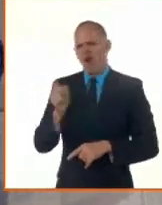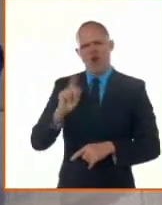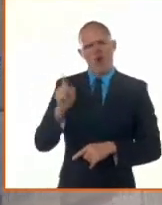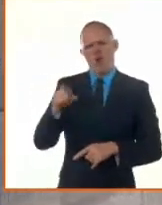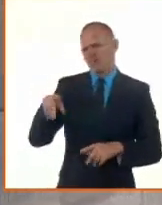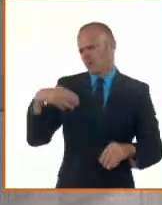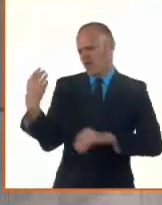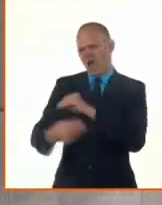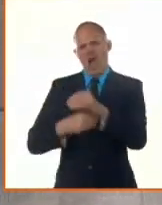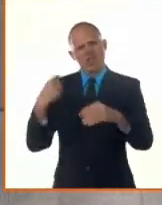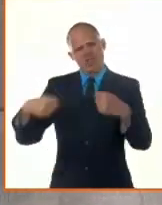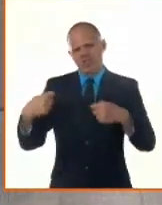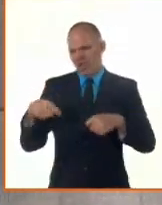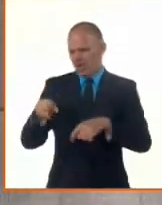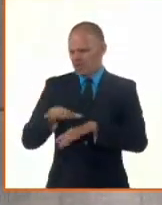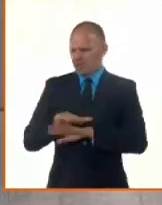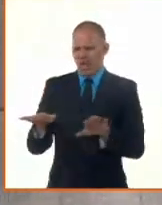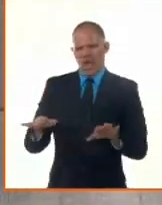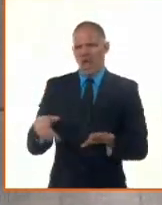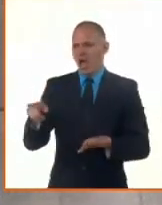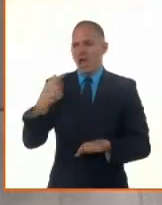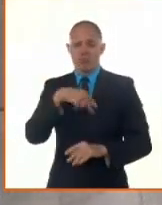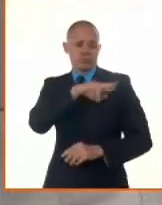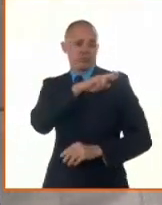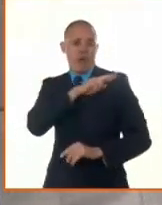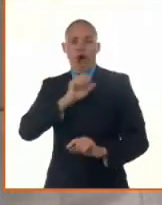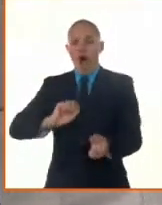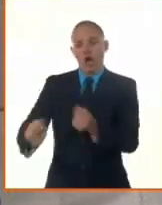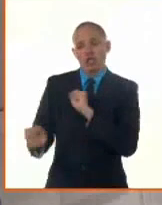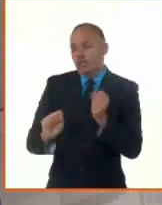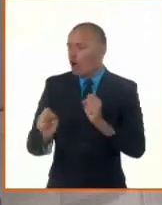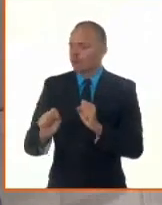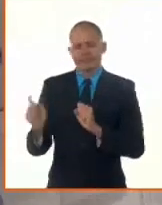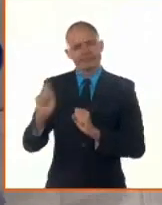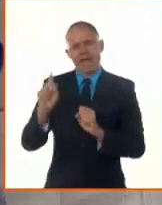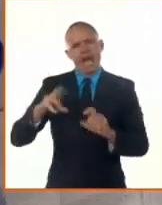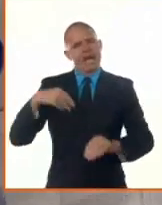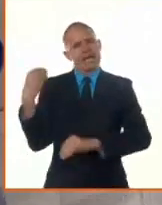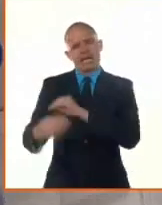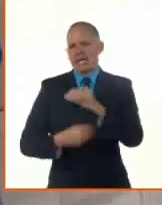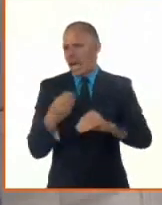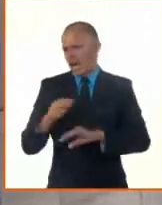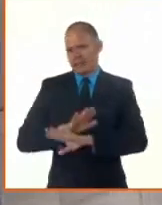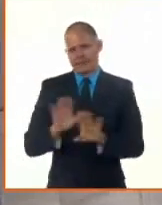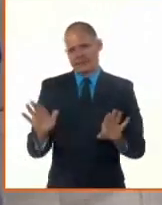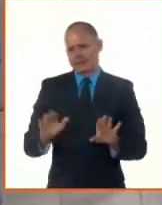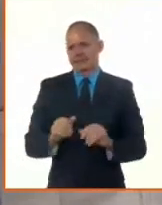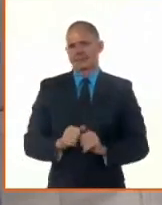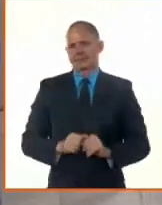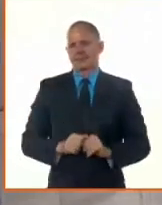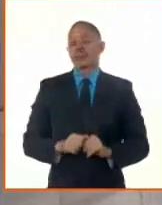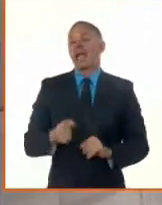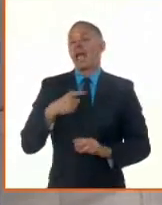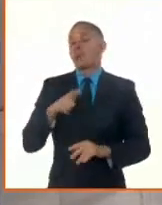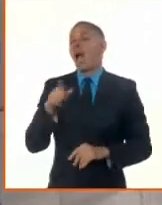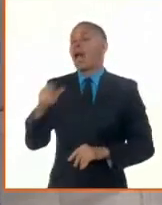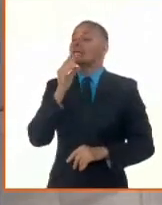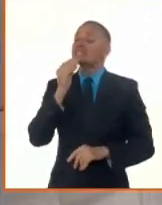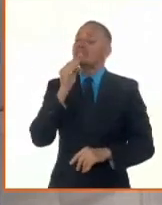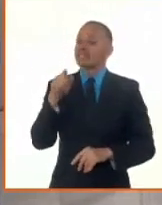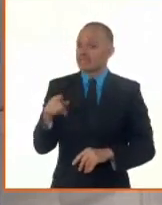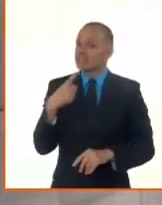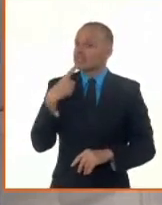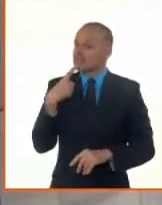los israelíes consideran que son democráticos yo leía un trabajo hace poco que decía que en Israel hay una democracia